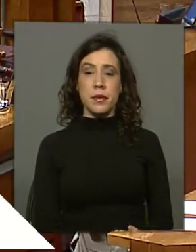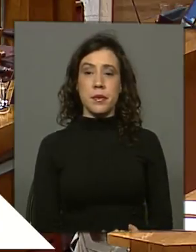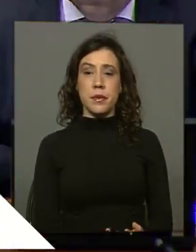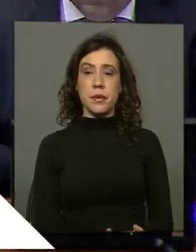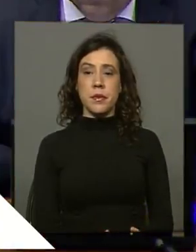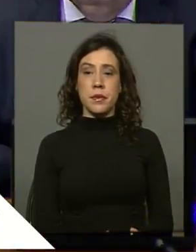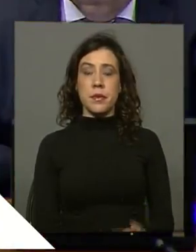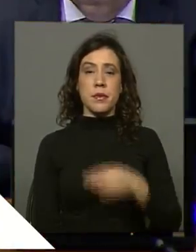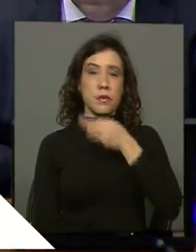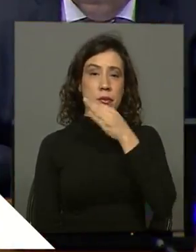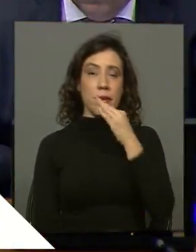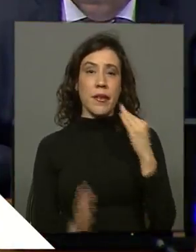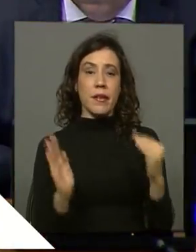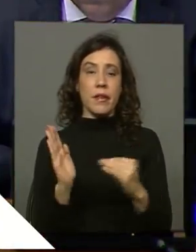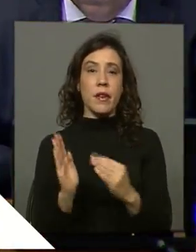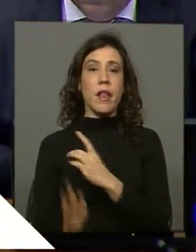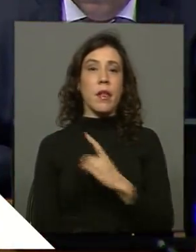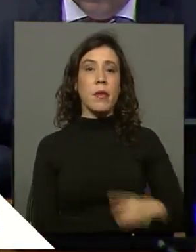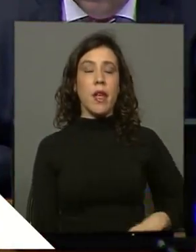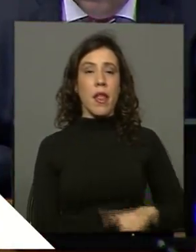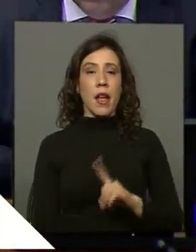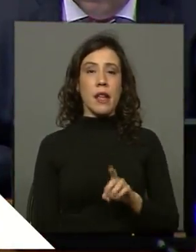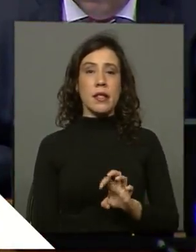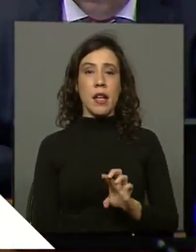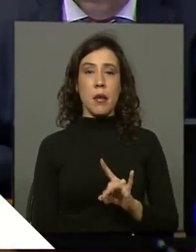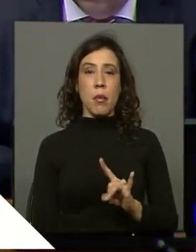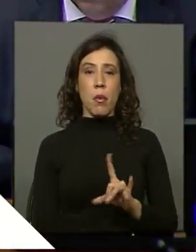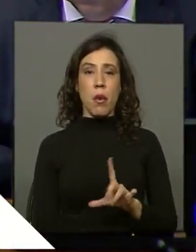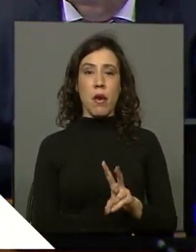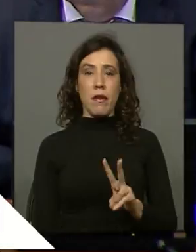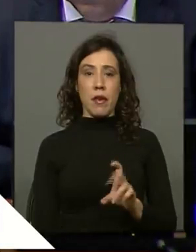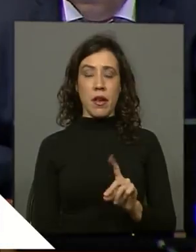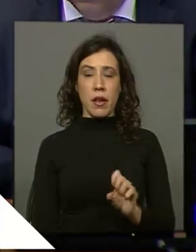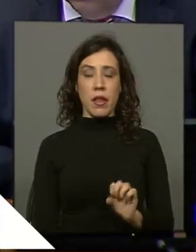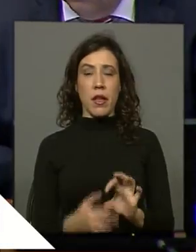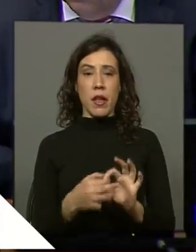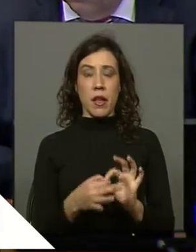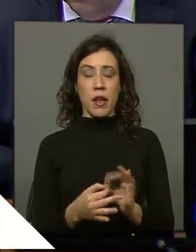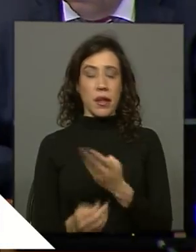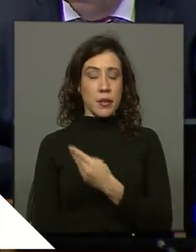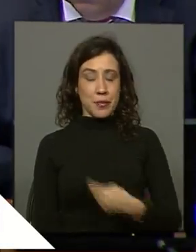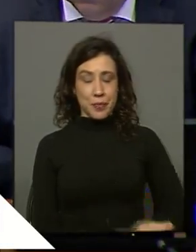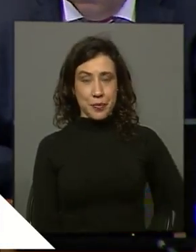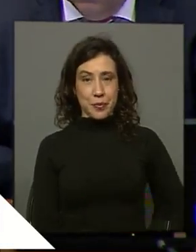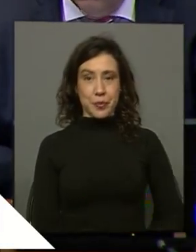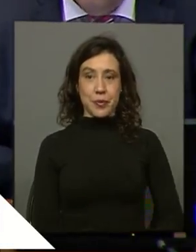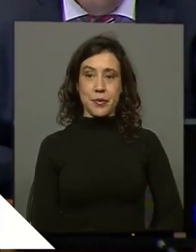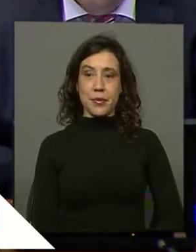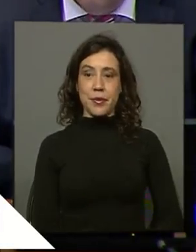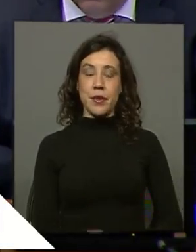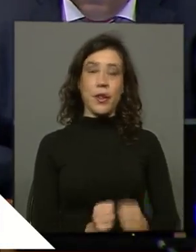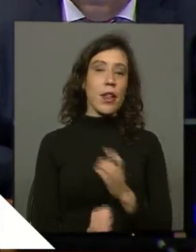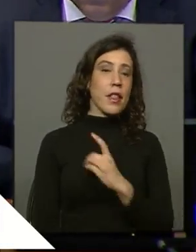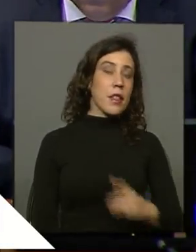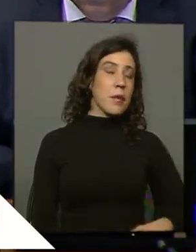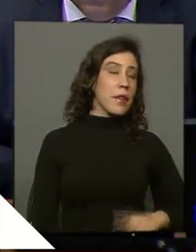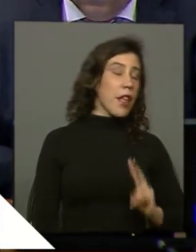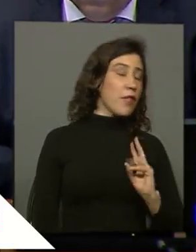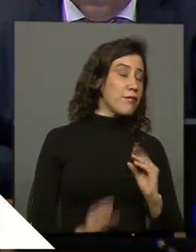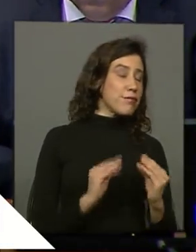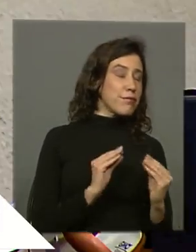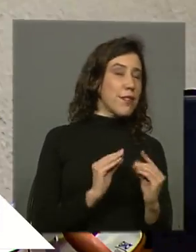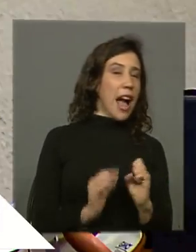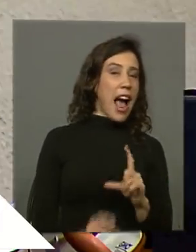para hablar a favor diputada Sepúlveda gracias gracias presidente estamos con el diputado Miguel Ángel